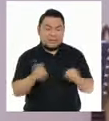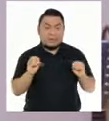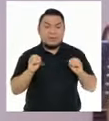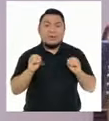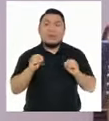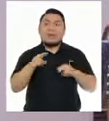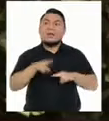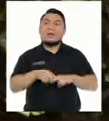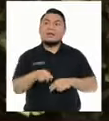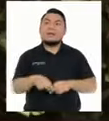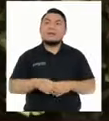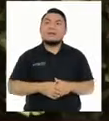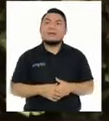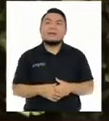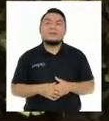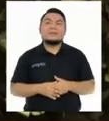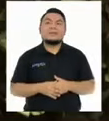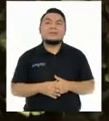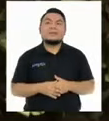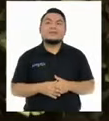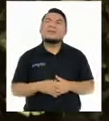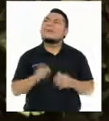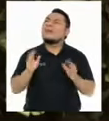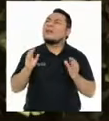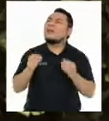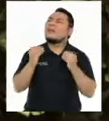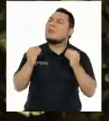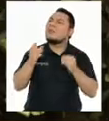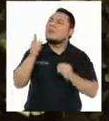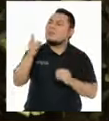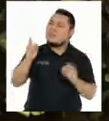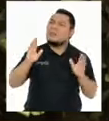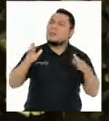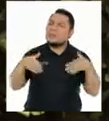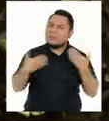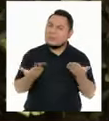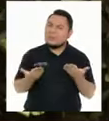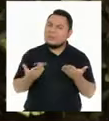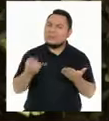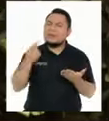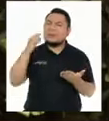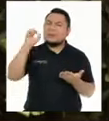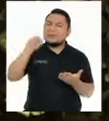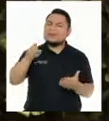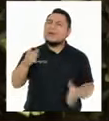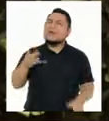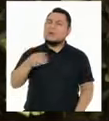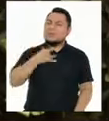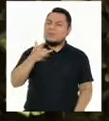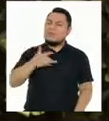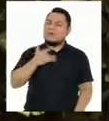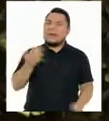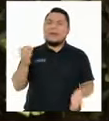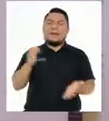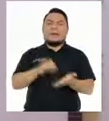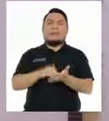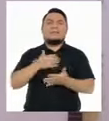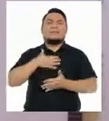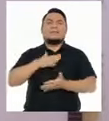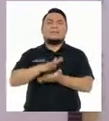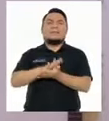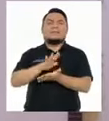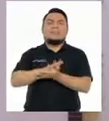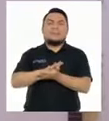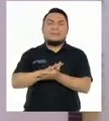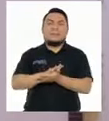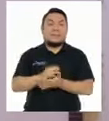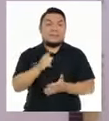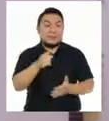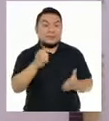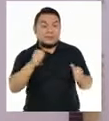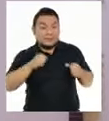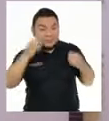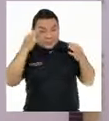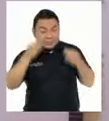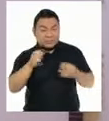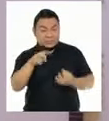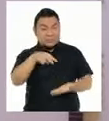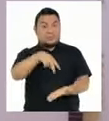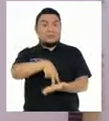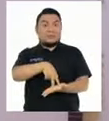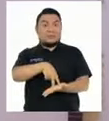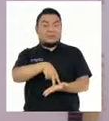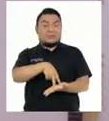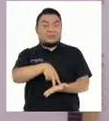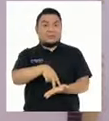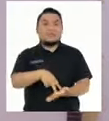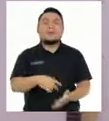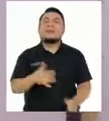suelo. Como ustedes puedan y como se sientan más cómodos. Si han decidido estar parados,